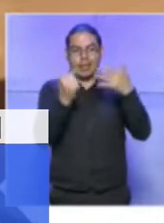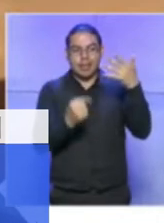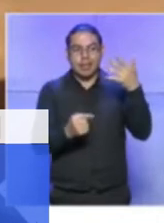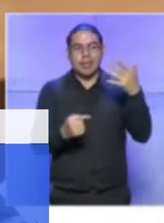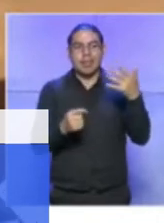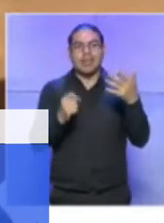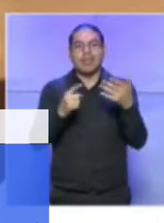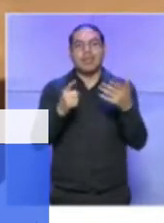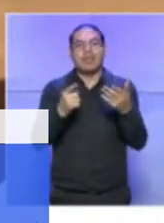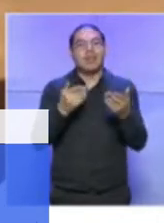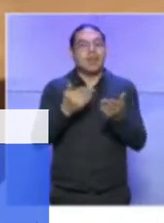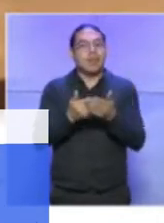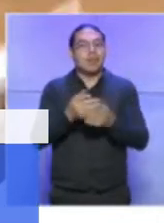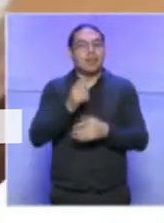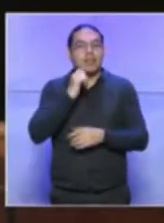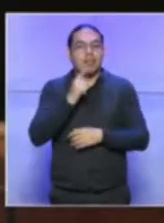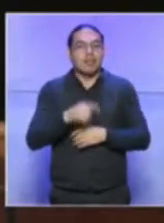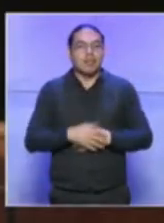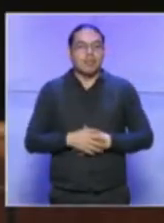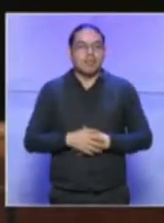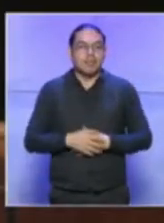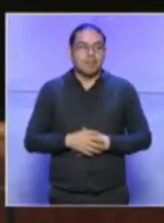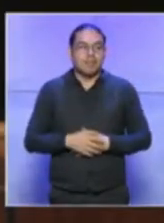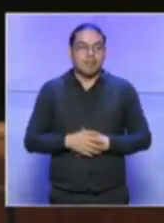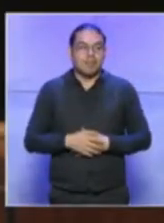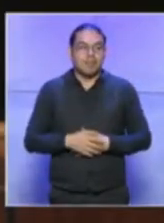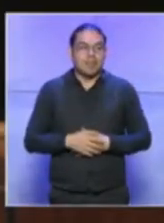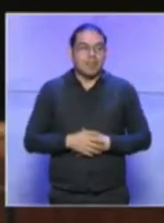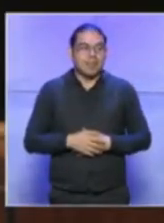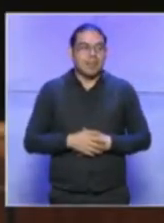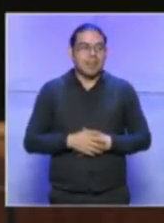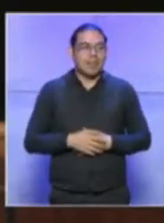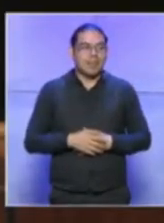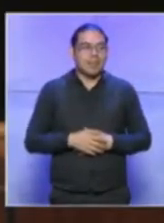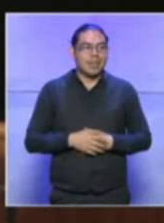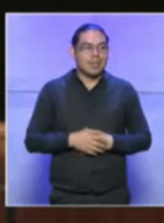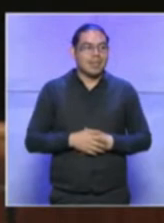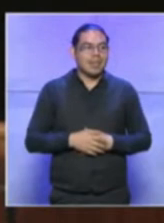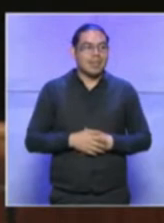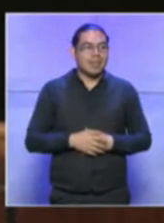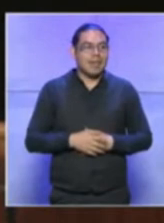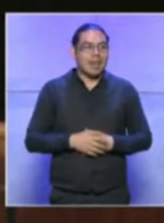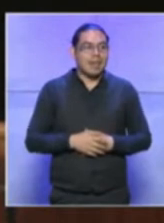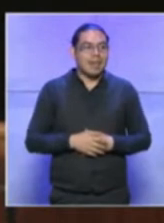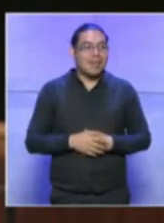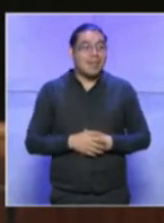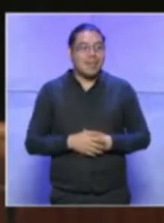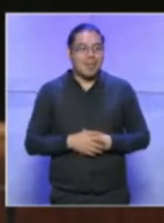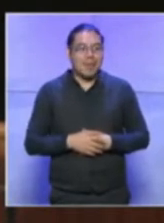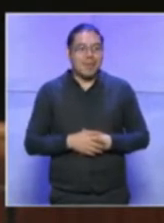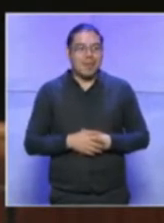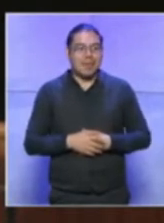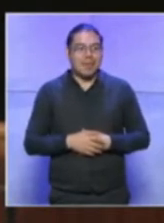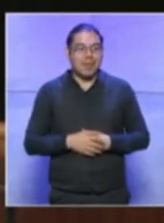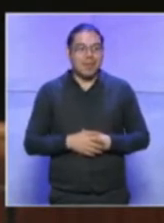presidenta magistradas magistrados Gracias secretario eh alguna